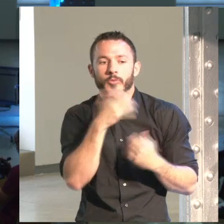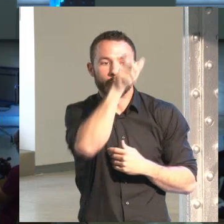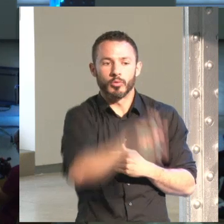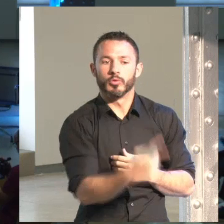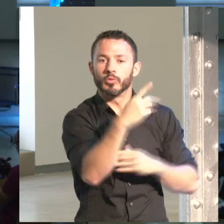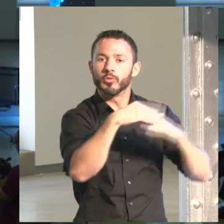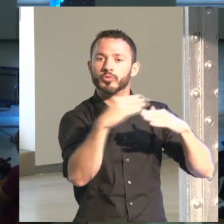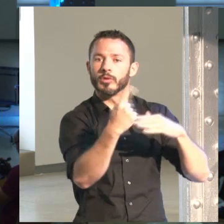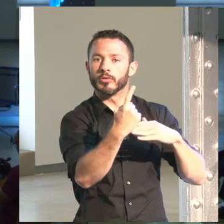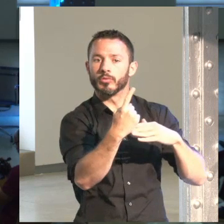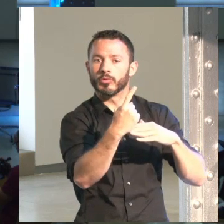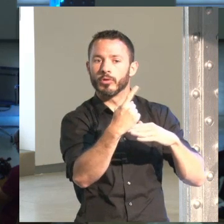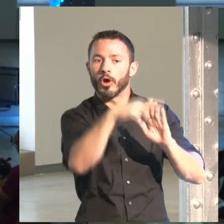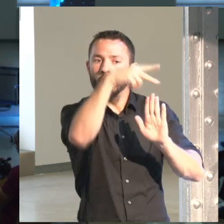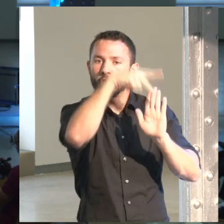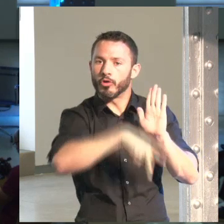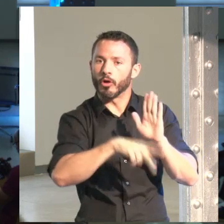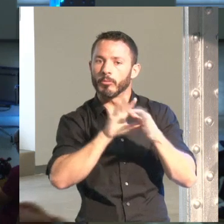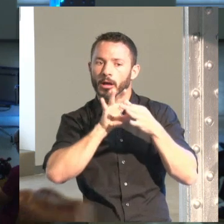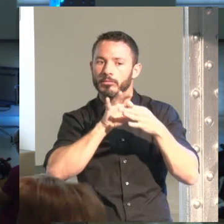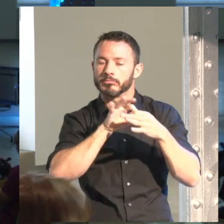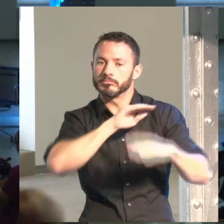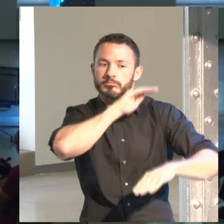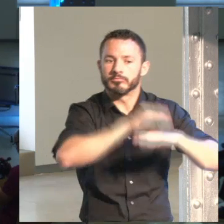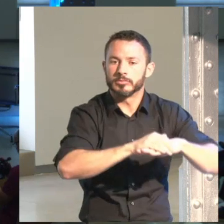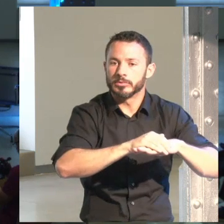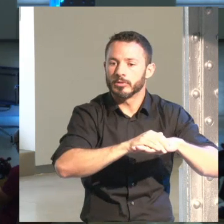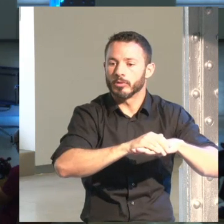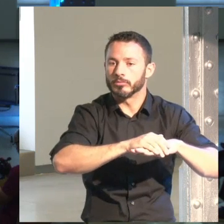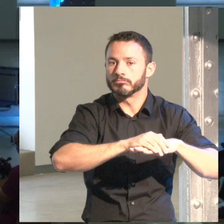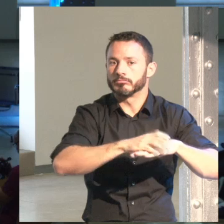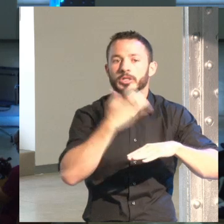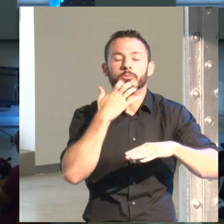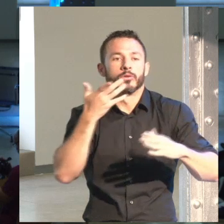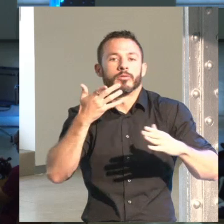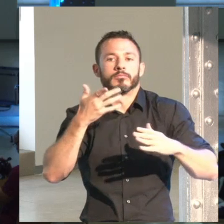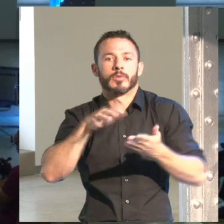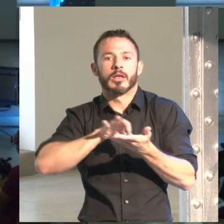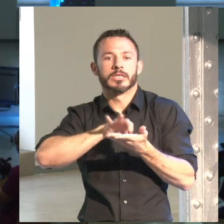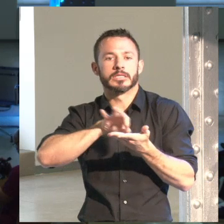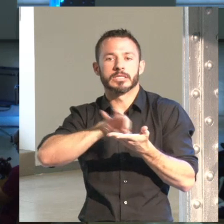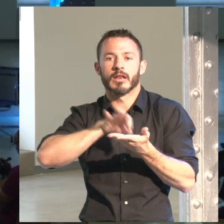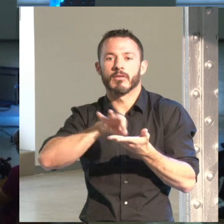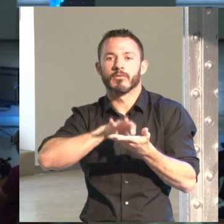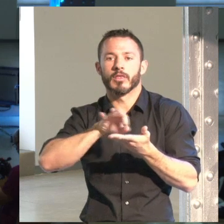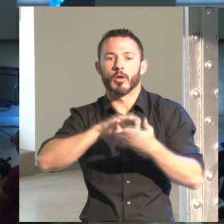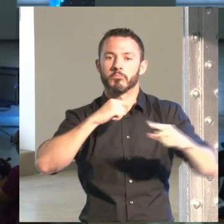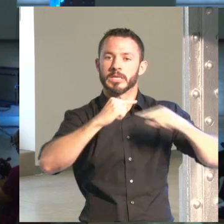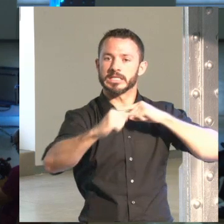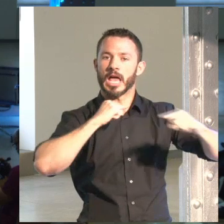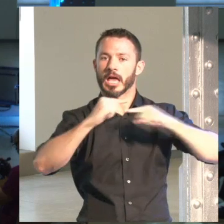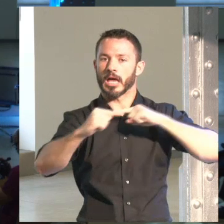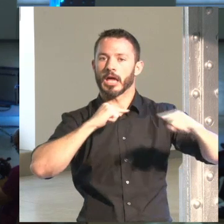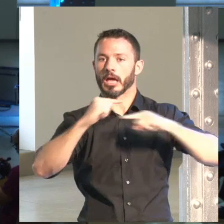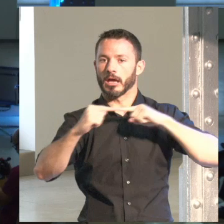usuario, deba estar sujeto a normativa distinta cuando usa un servicio como el servicio de mensajería